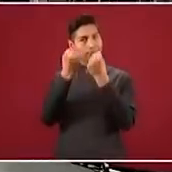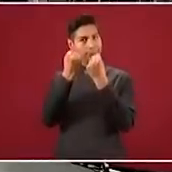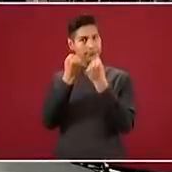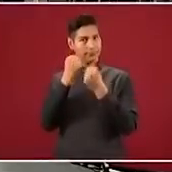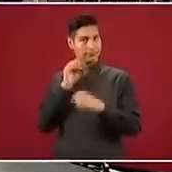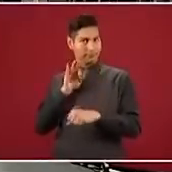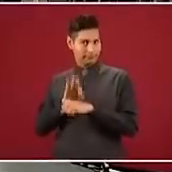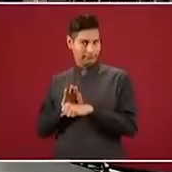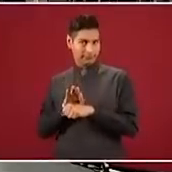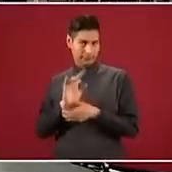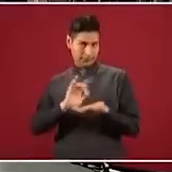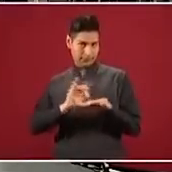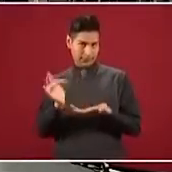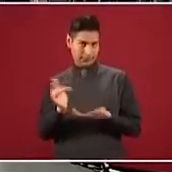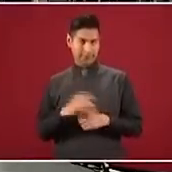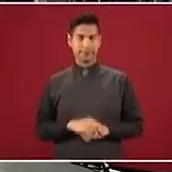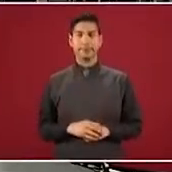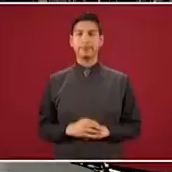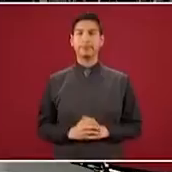Gracias.